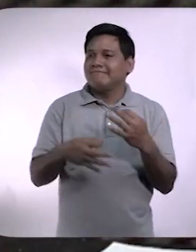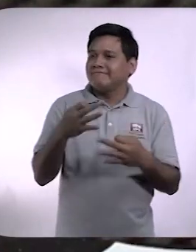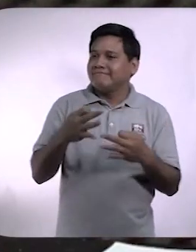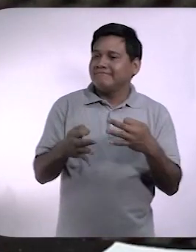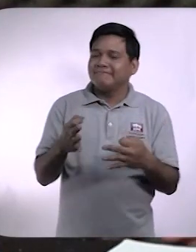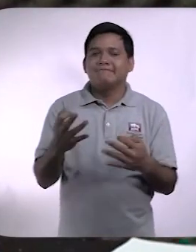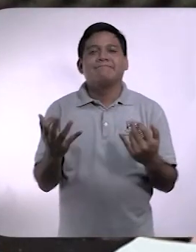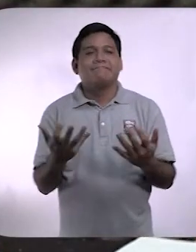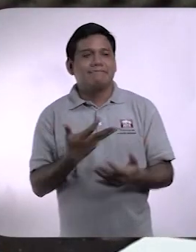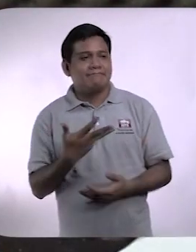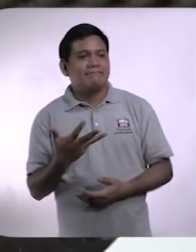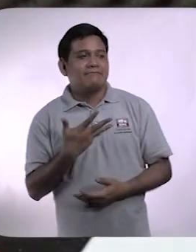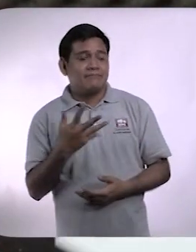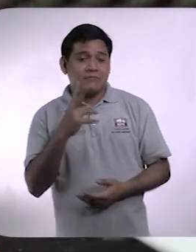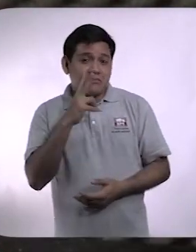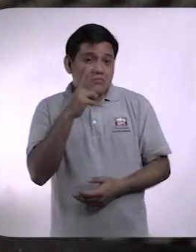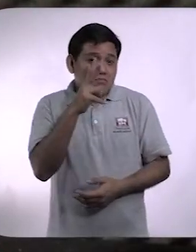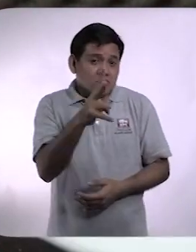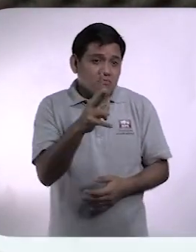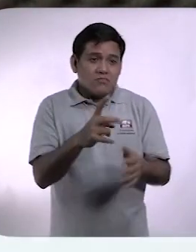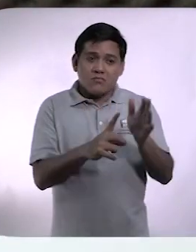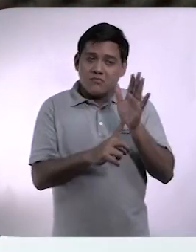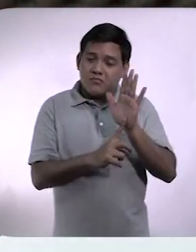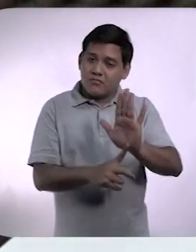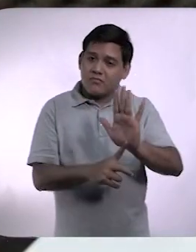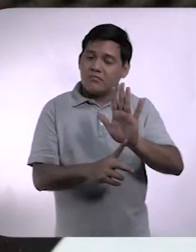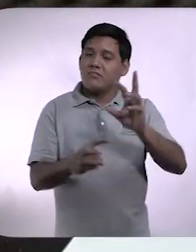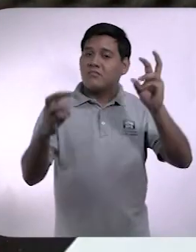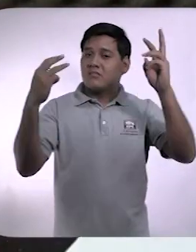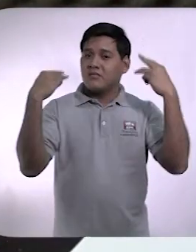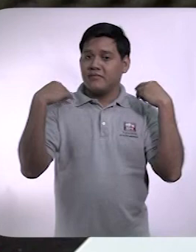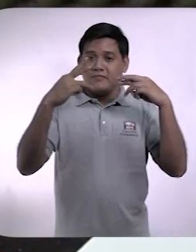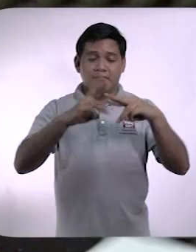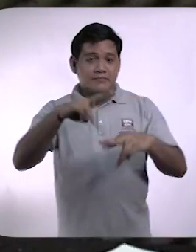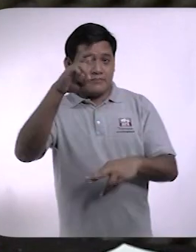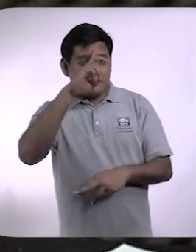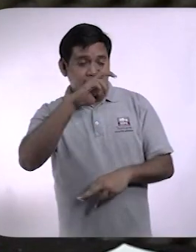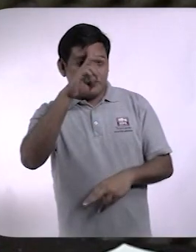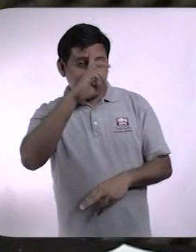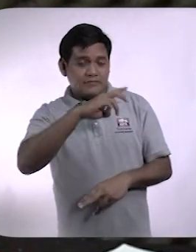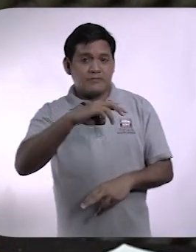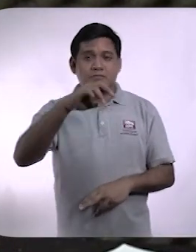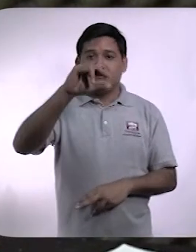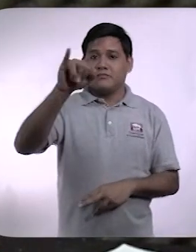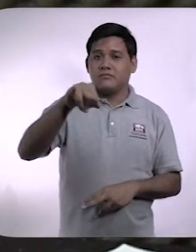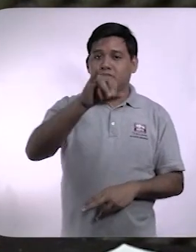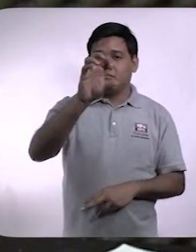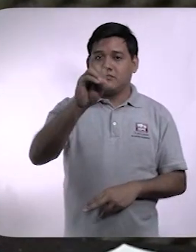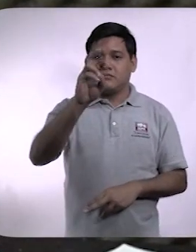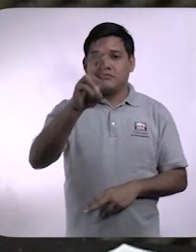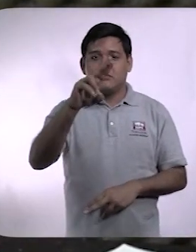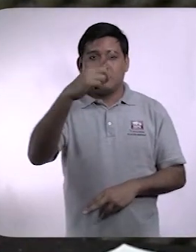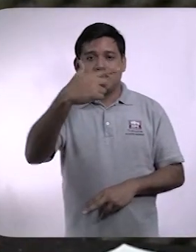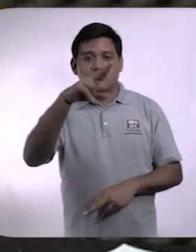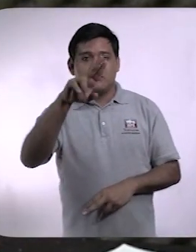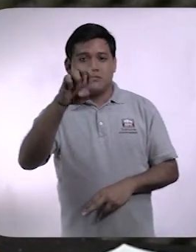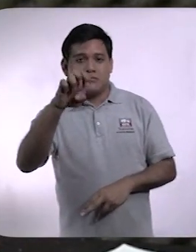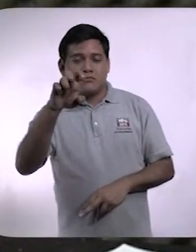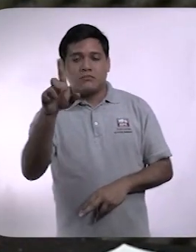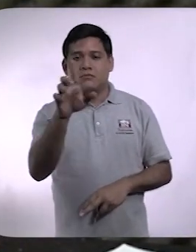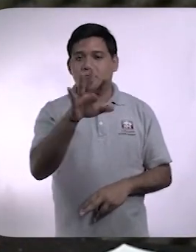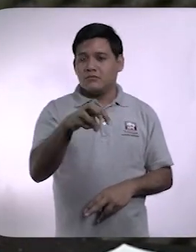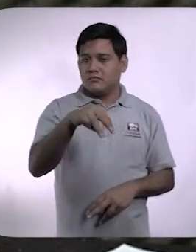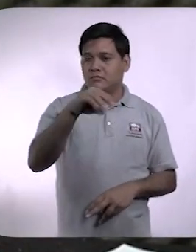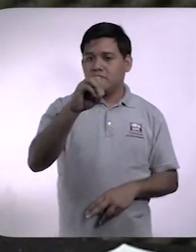Aquí tuvieron la presencia del maestro, el consejero Jorge Montaño, explicó lo importante que es la